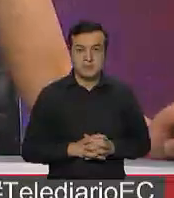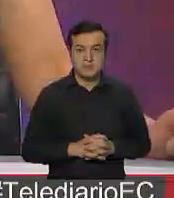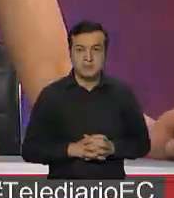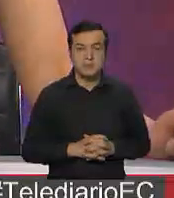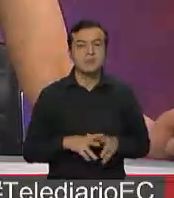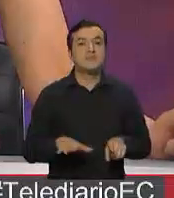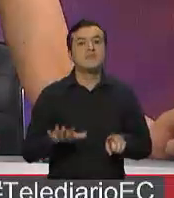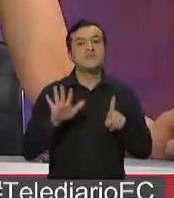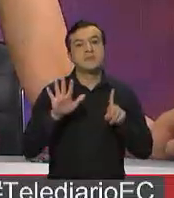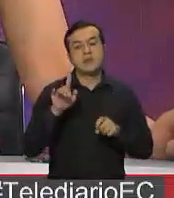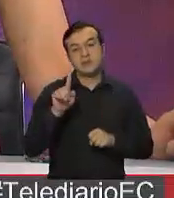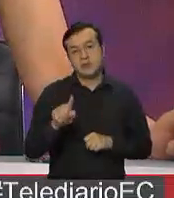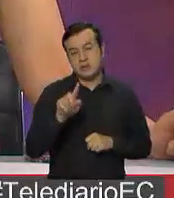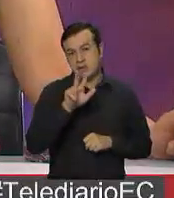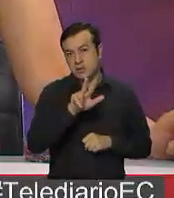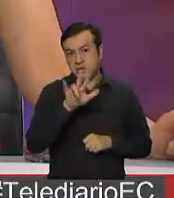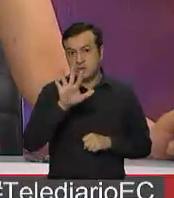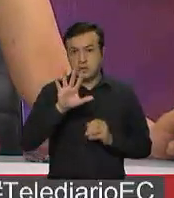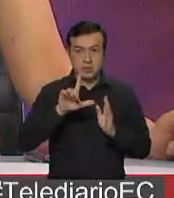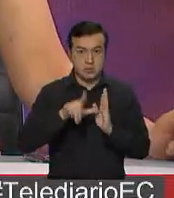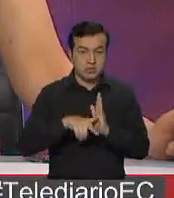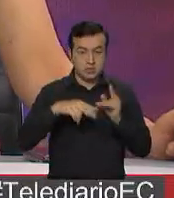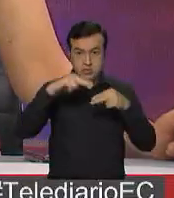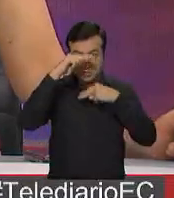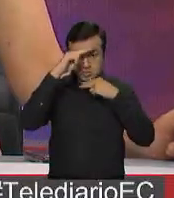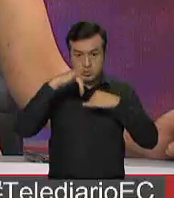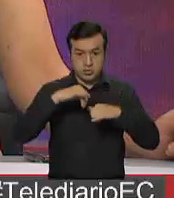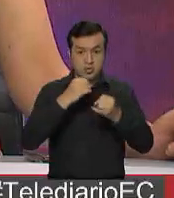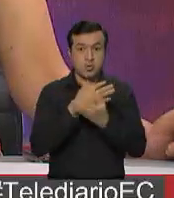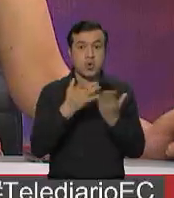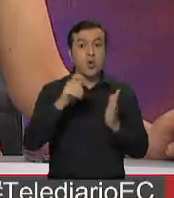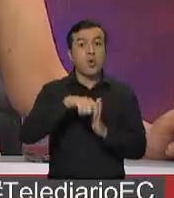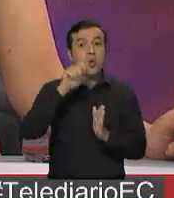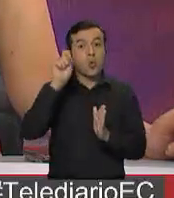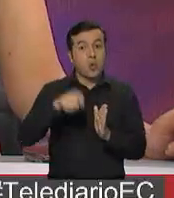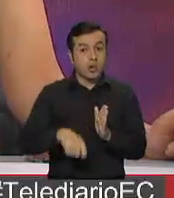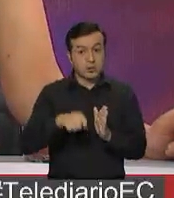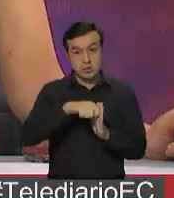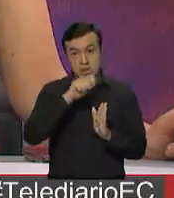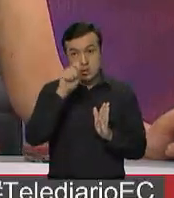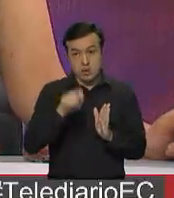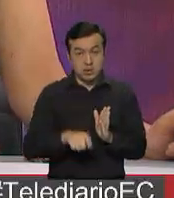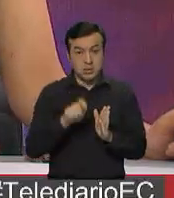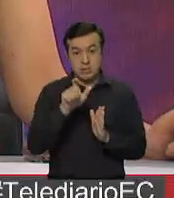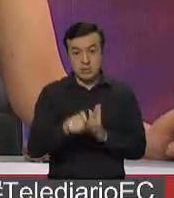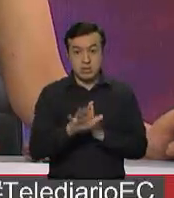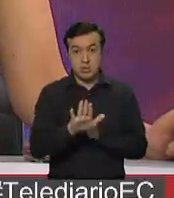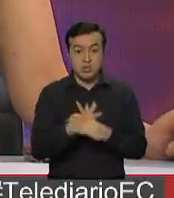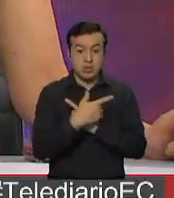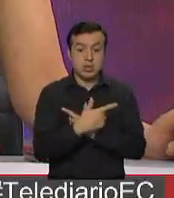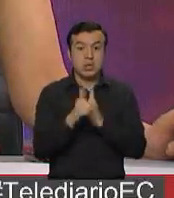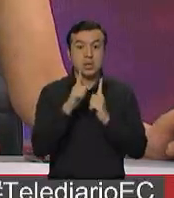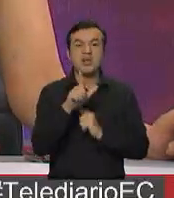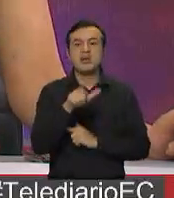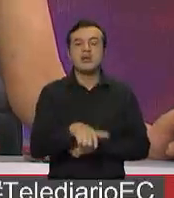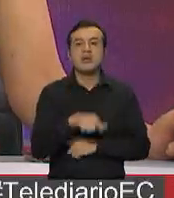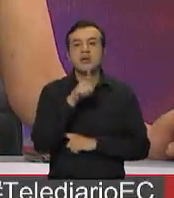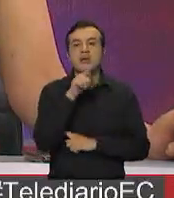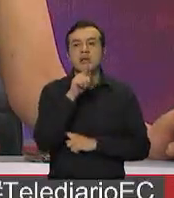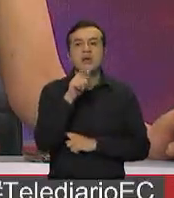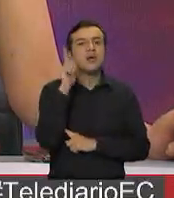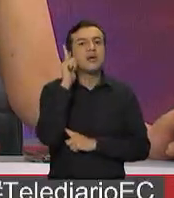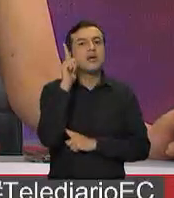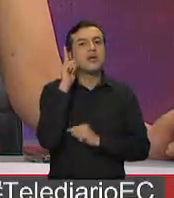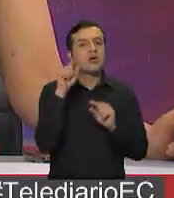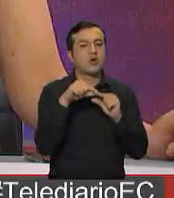Seis de la mañana con 35 minutos. Más noticias. Una jueza concedió la prelibertad para alias Rasquiña, presunto líder